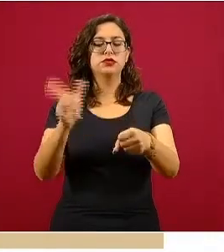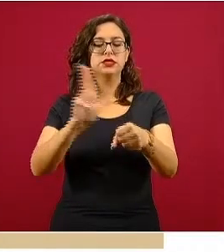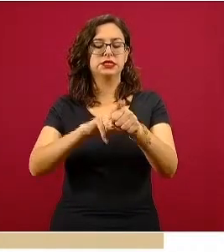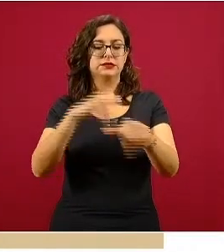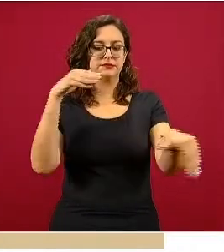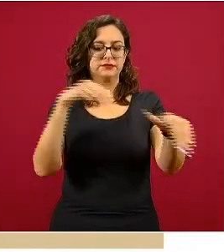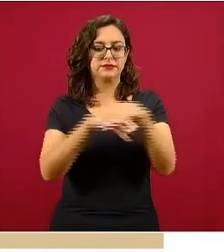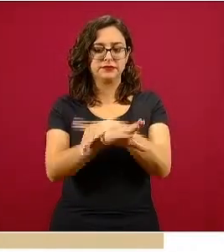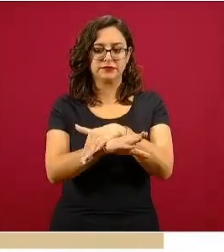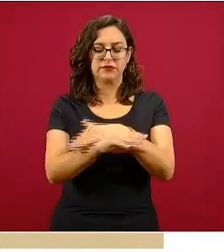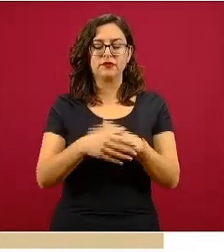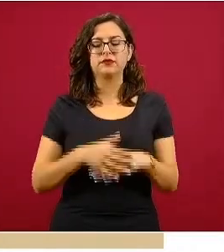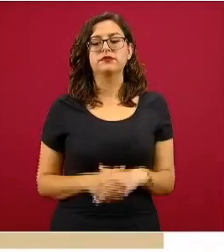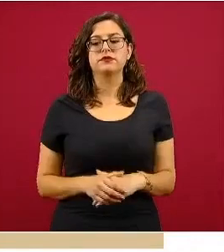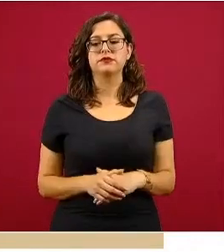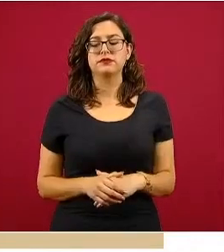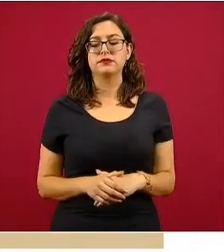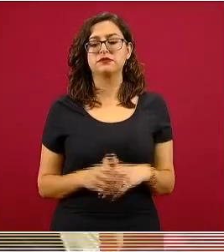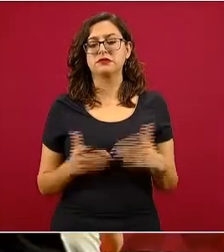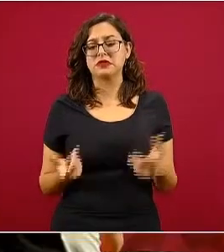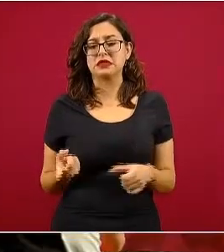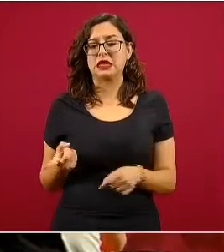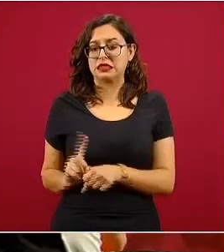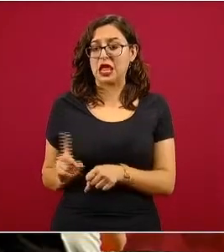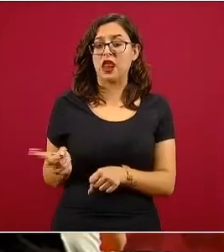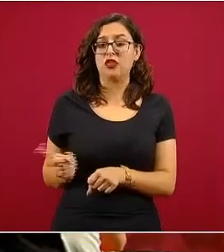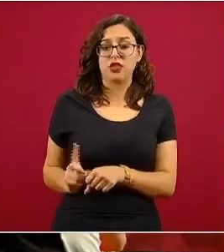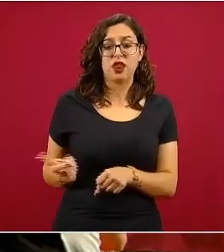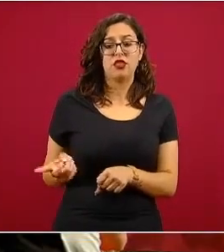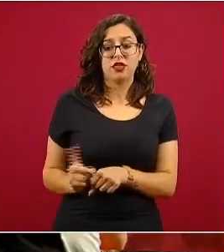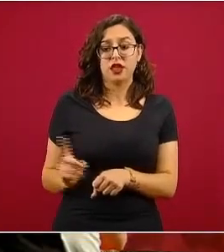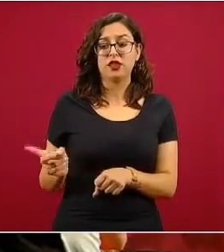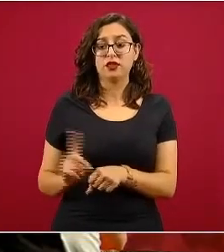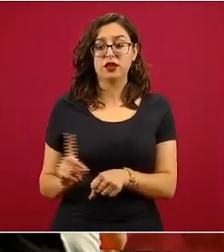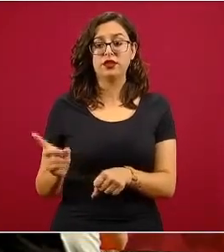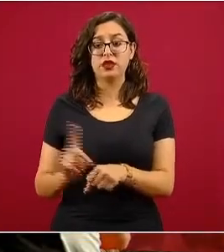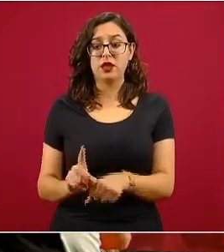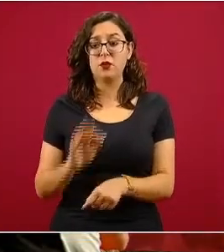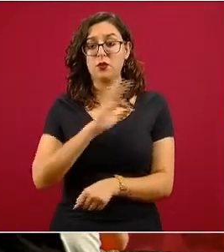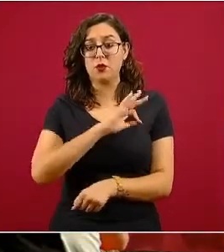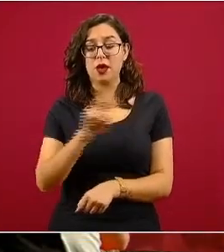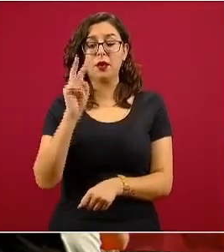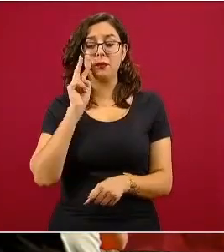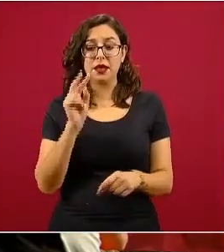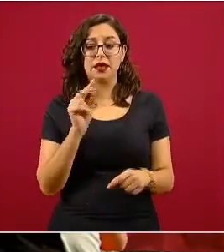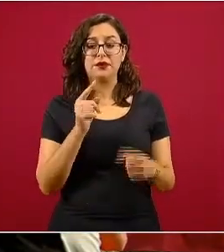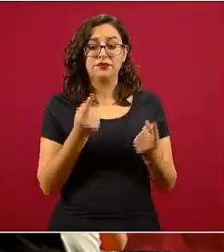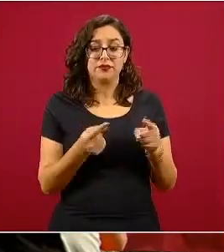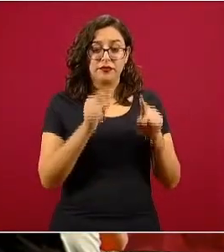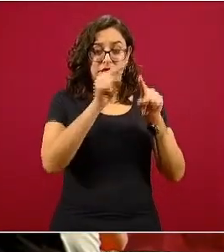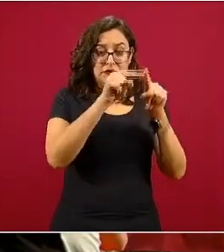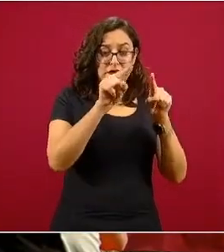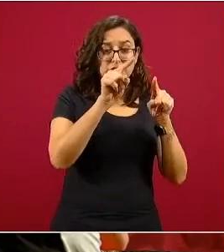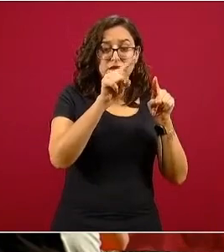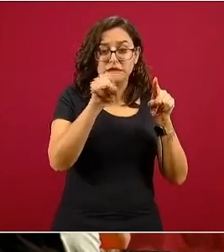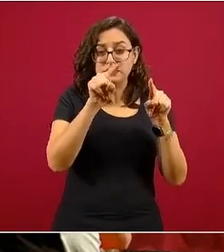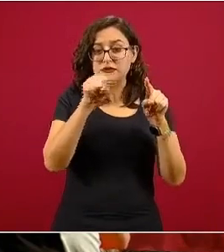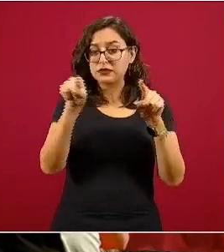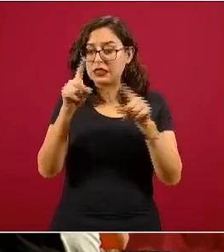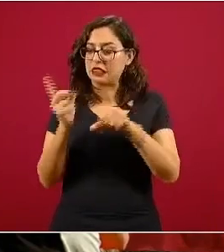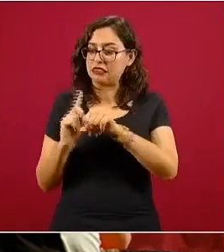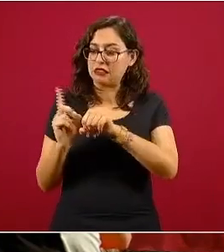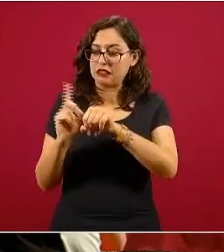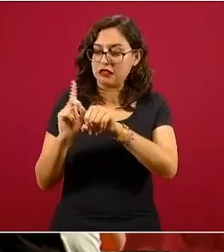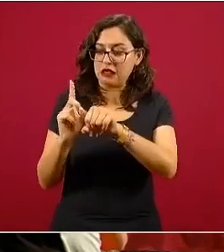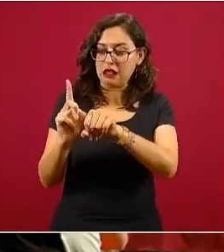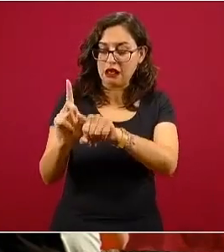más que ver los números para cada uno de los días, porque esto es diario, o sea, cada círculo en la línea representa un día consecutivo, lo que